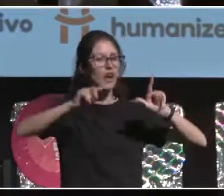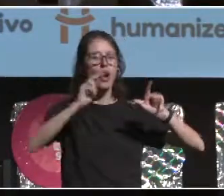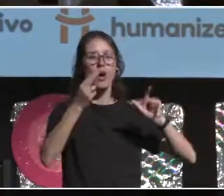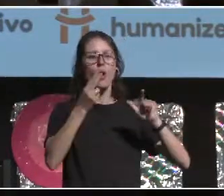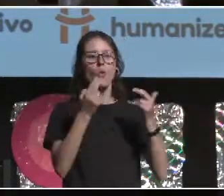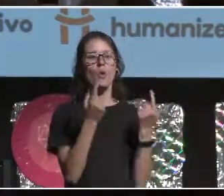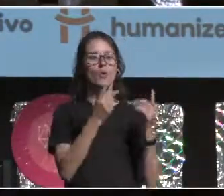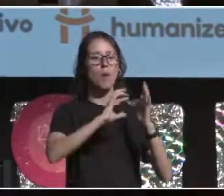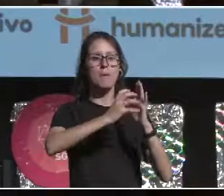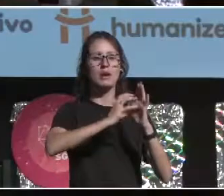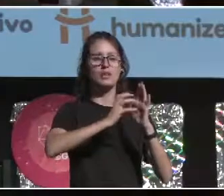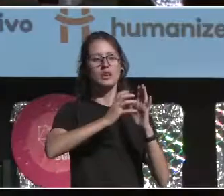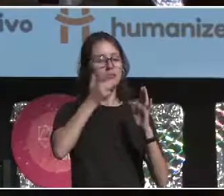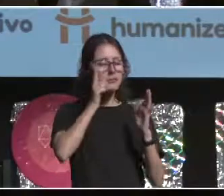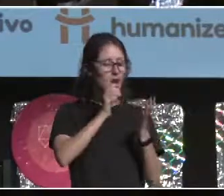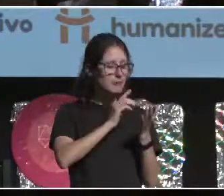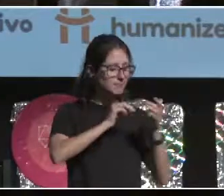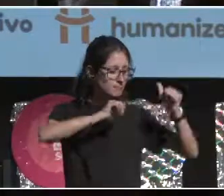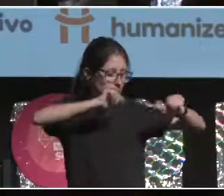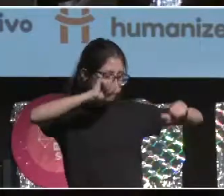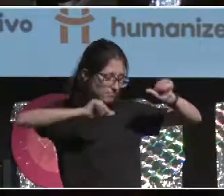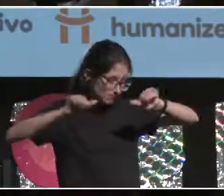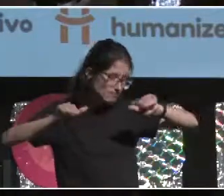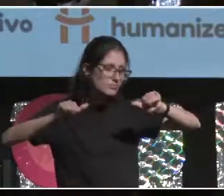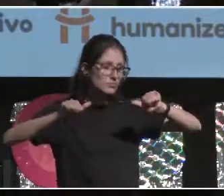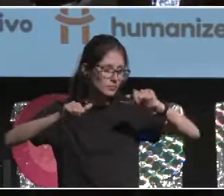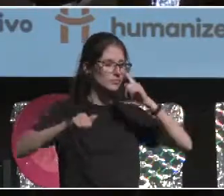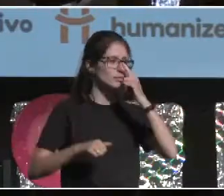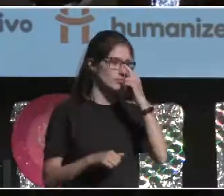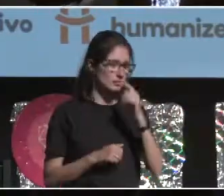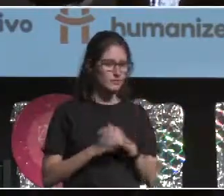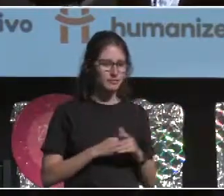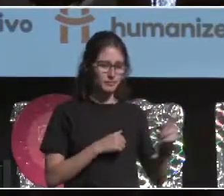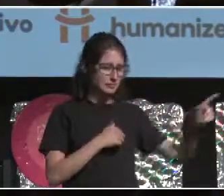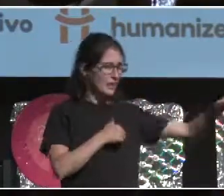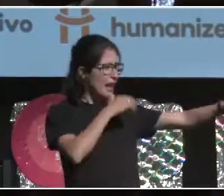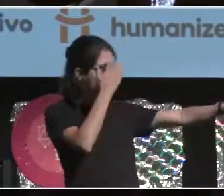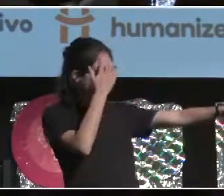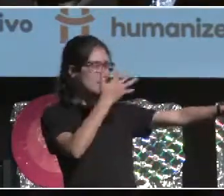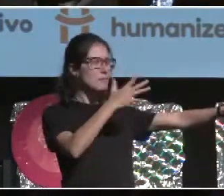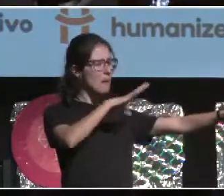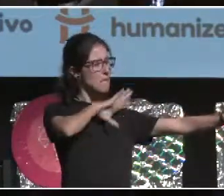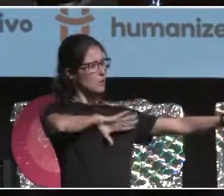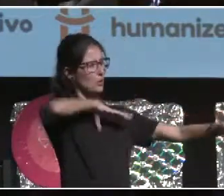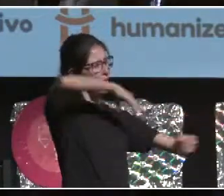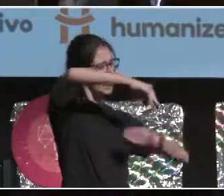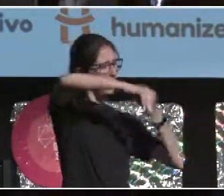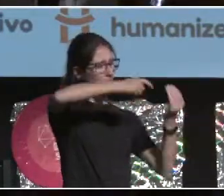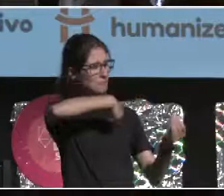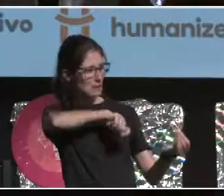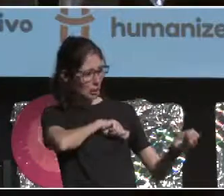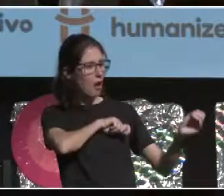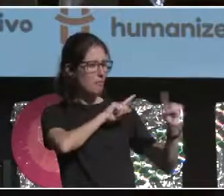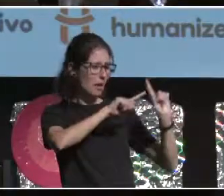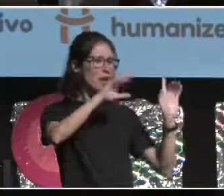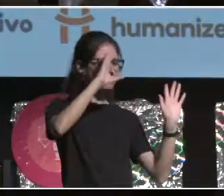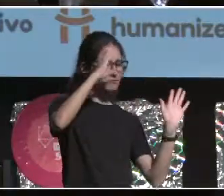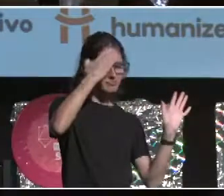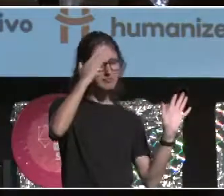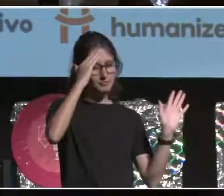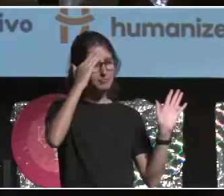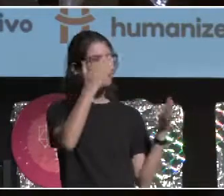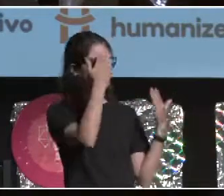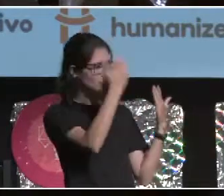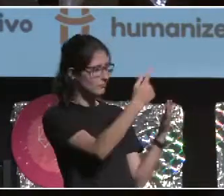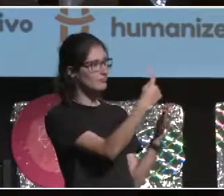Exatamente. ¿Se entendió, Fred? Sí. Él entendió. Sí, sí, sí. Él entendió. Ahí entiendo el portoñol de alguna manera, o trato de interpretarlo. Muchas